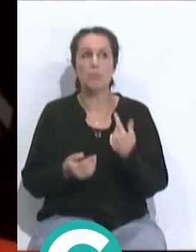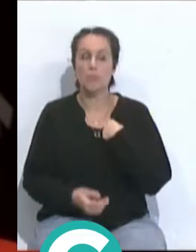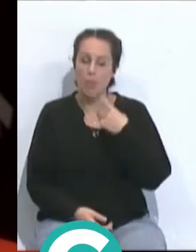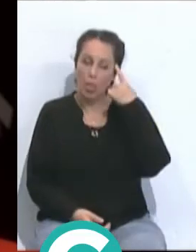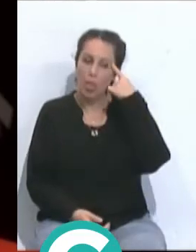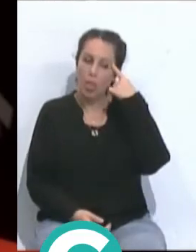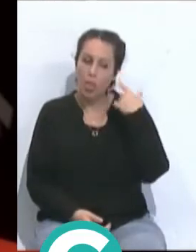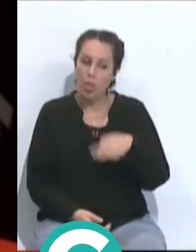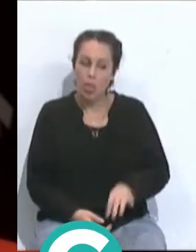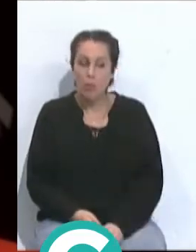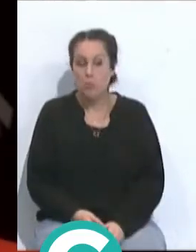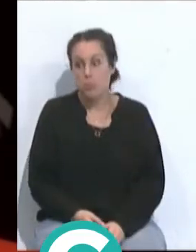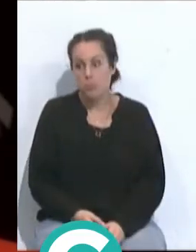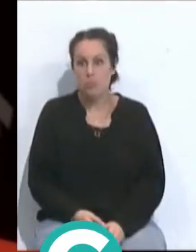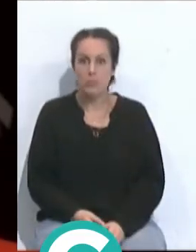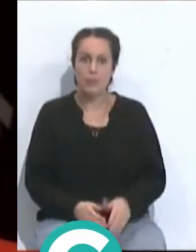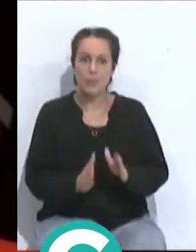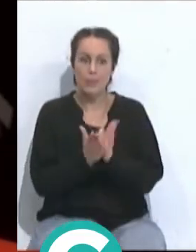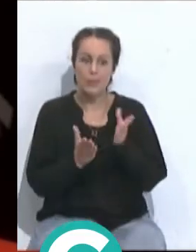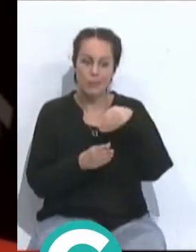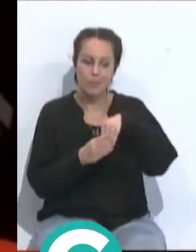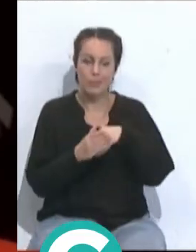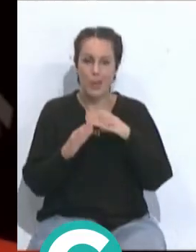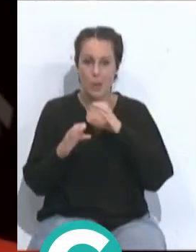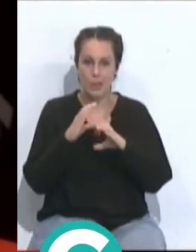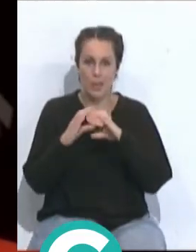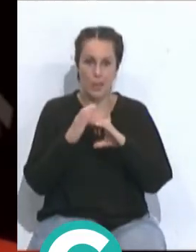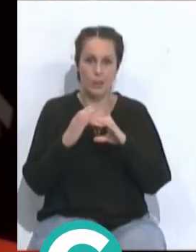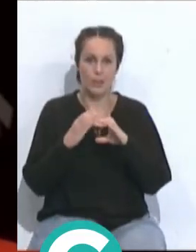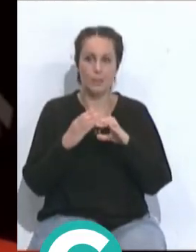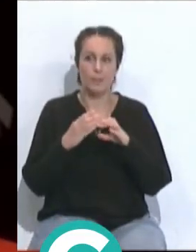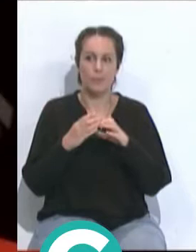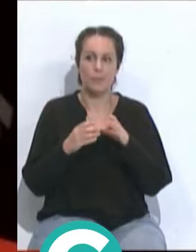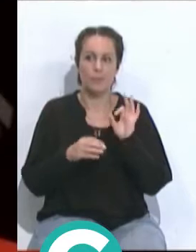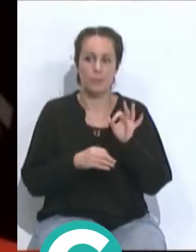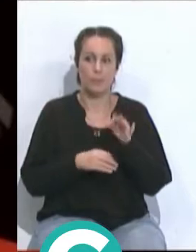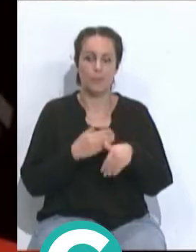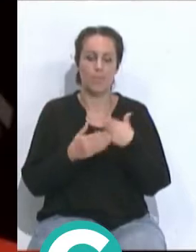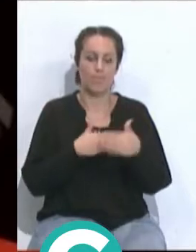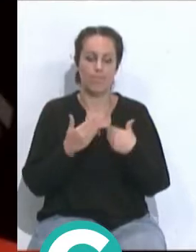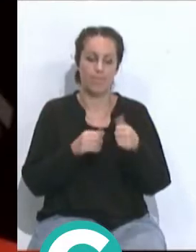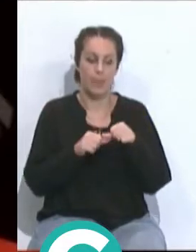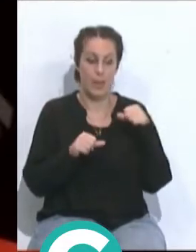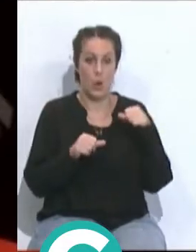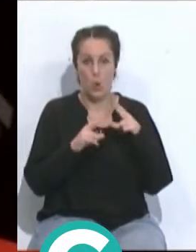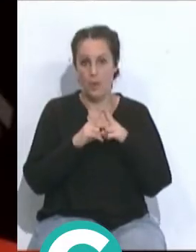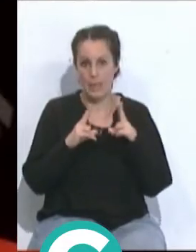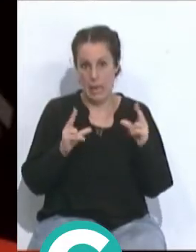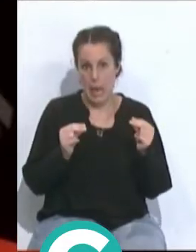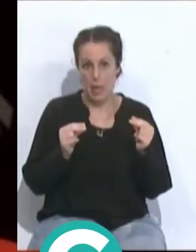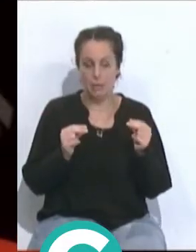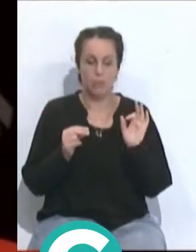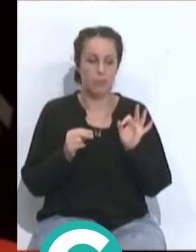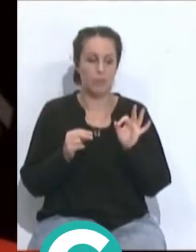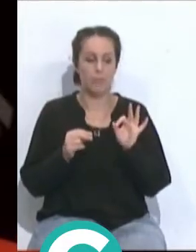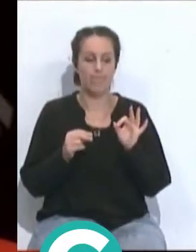chip, ¿no? El germen del libro está en esa conversación. Uh-huh. Y es verdad que a lo largo de toda mi trayectoria universitaria, pues es